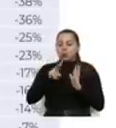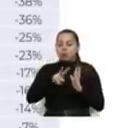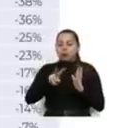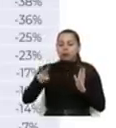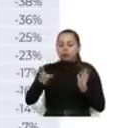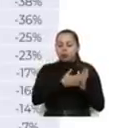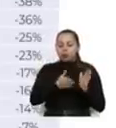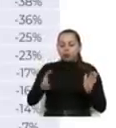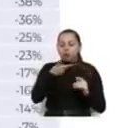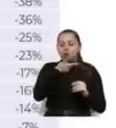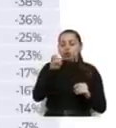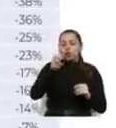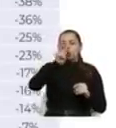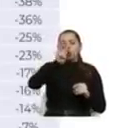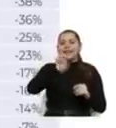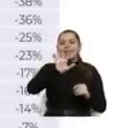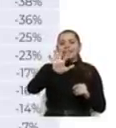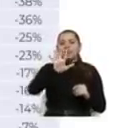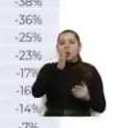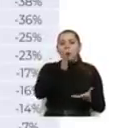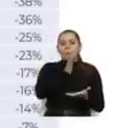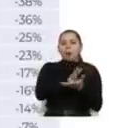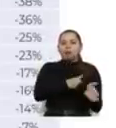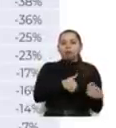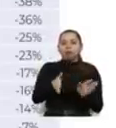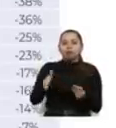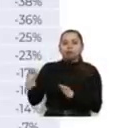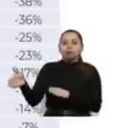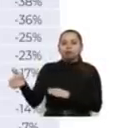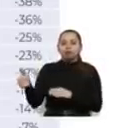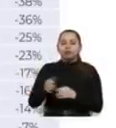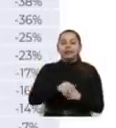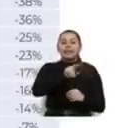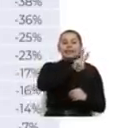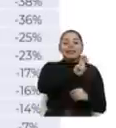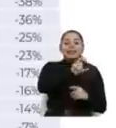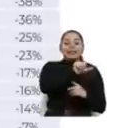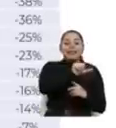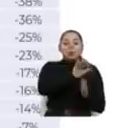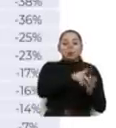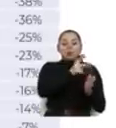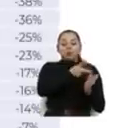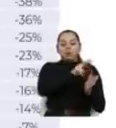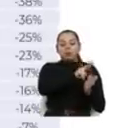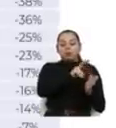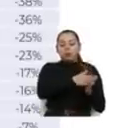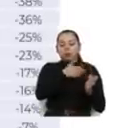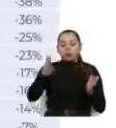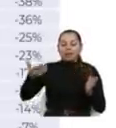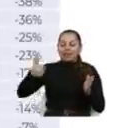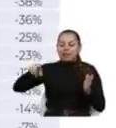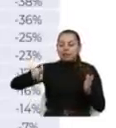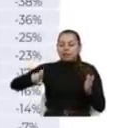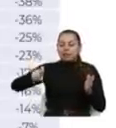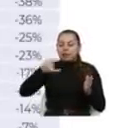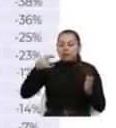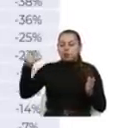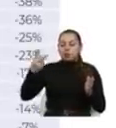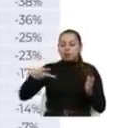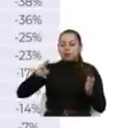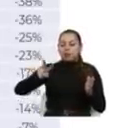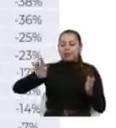2022, 285 muertes. Del 7 de agosto del 2022 al 16 de marzo del